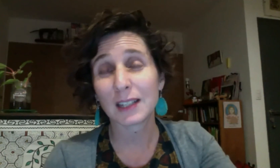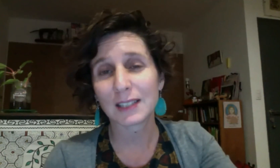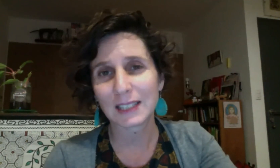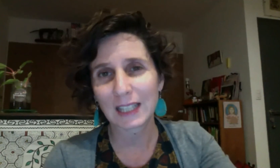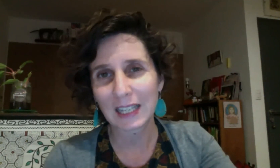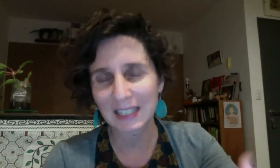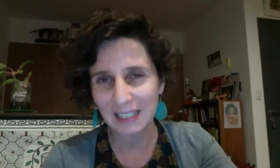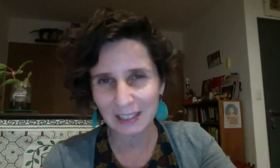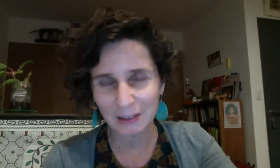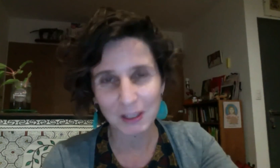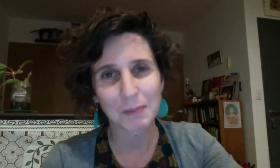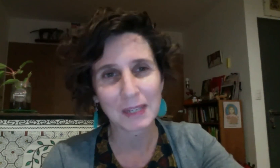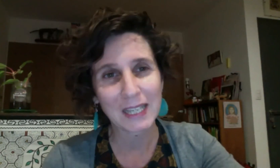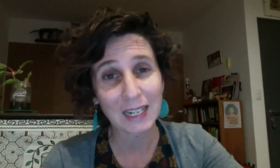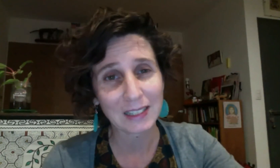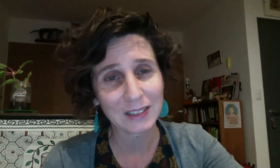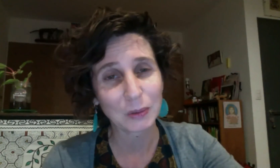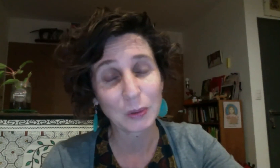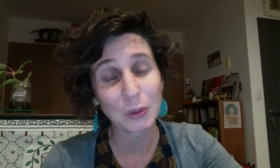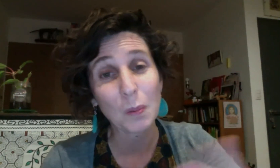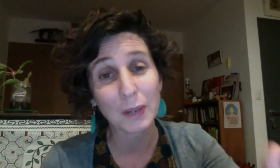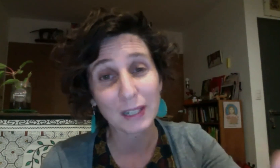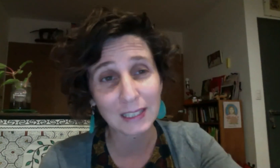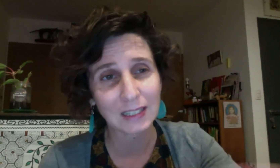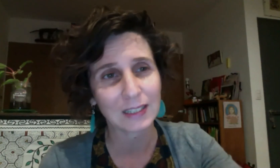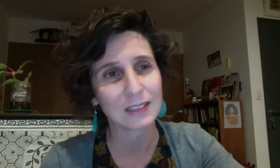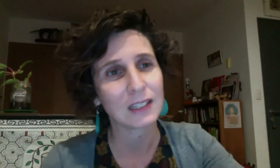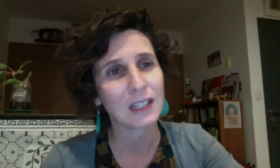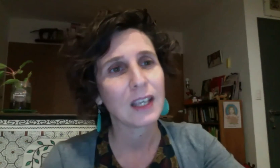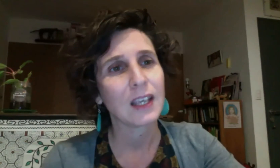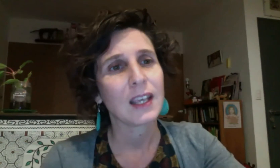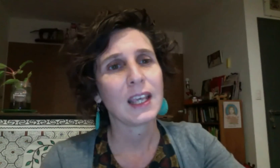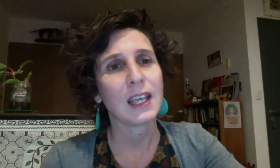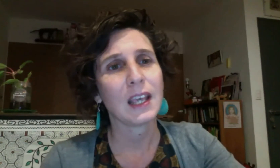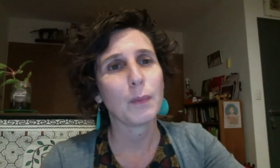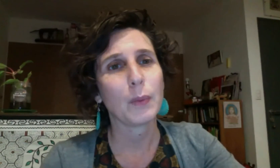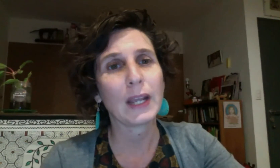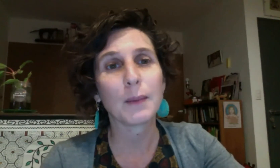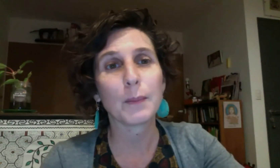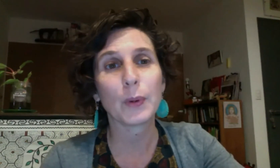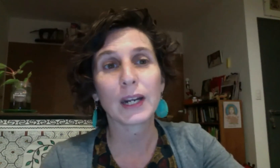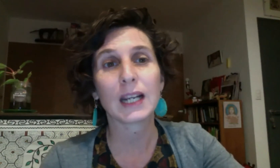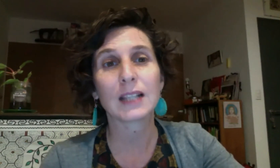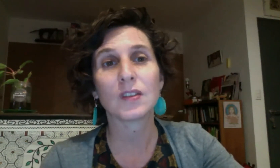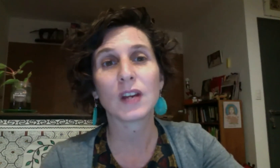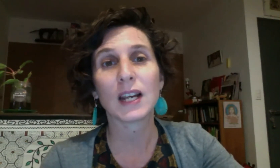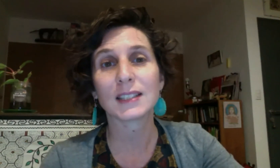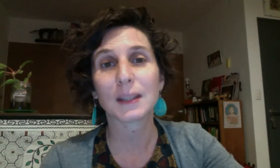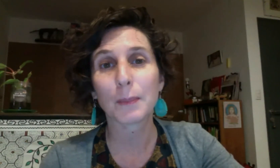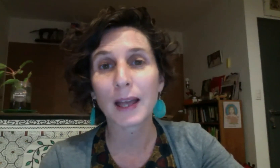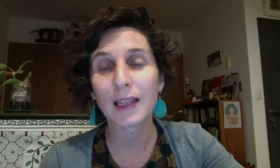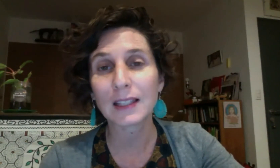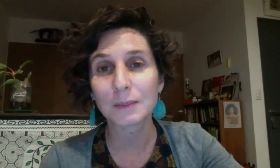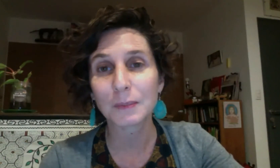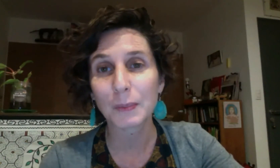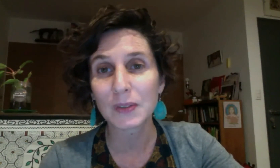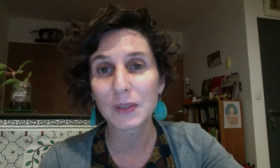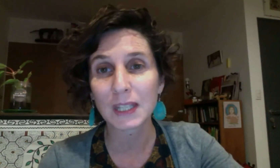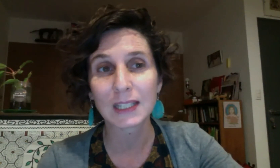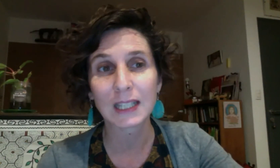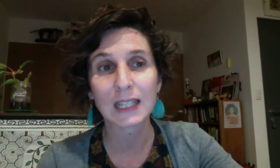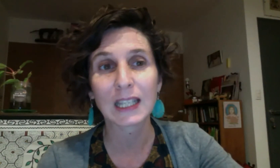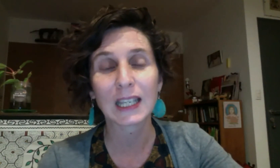ejemplificar estas ideas que he tratado de explicarles o compartirles. Por ejemplo, en relación a las tapadas, me